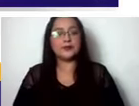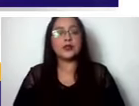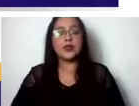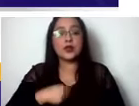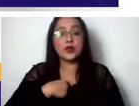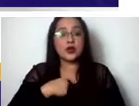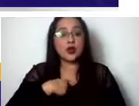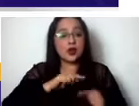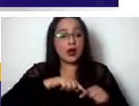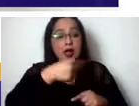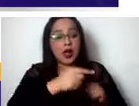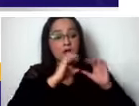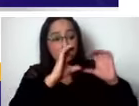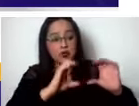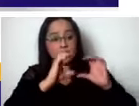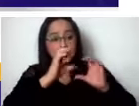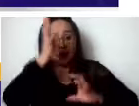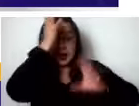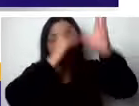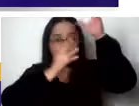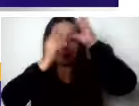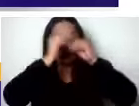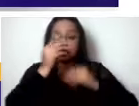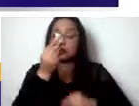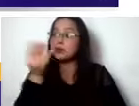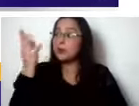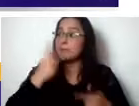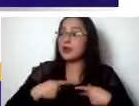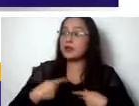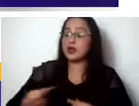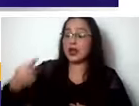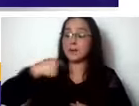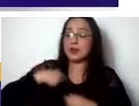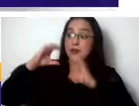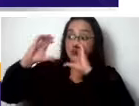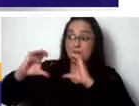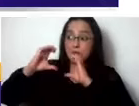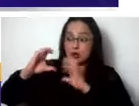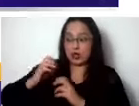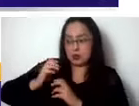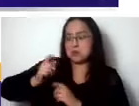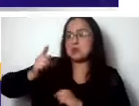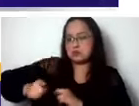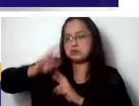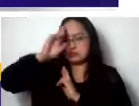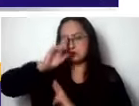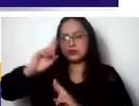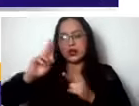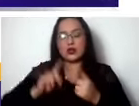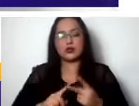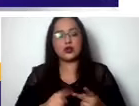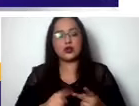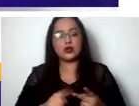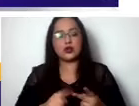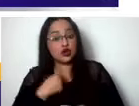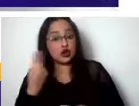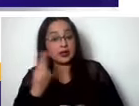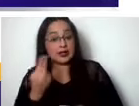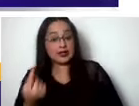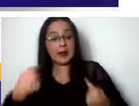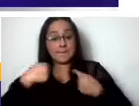yo reconozco a quienes me cuidan, yo necesito que me cuiden, yo necesito cuidar. Y un